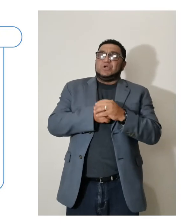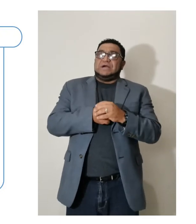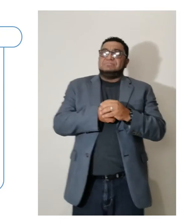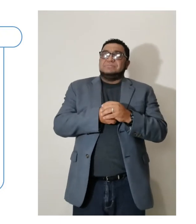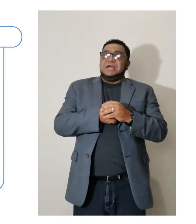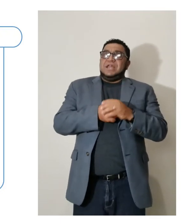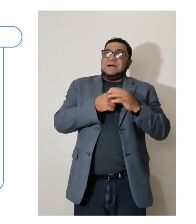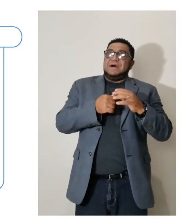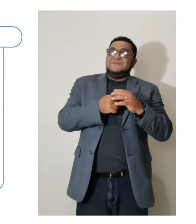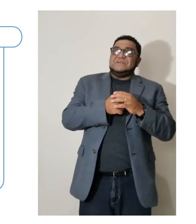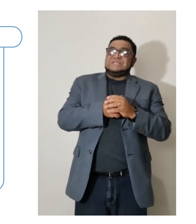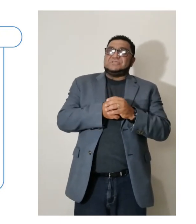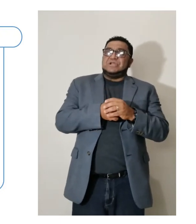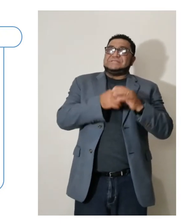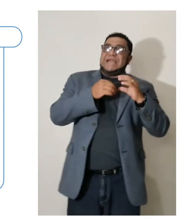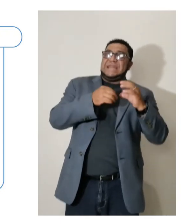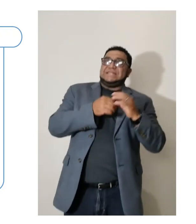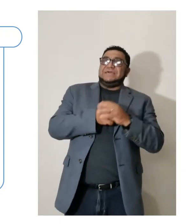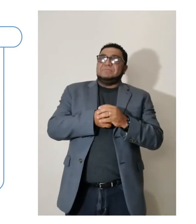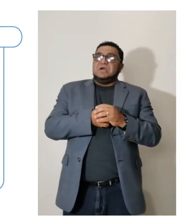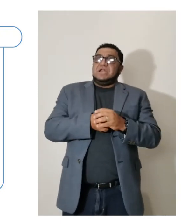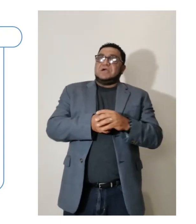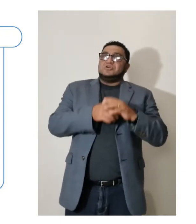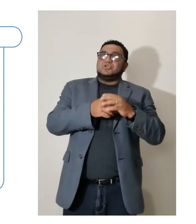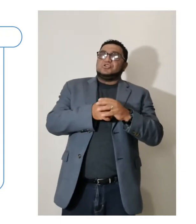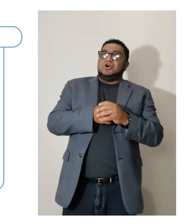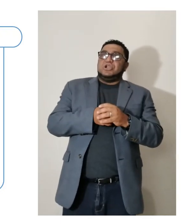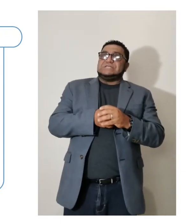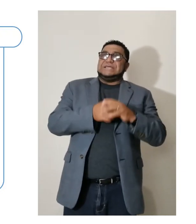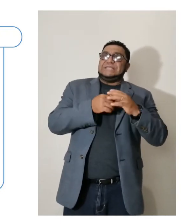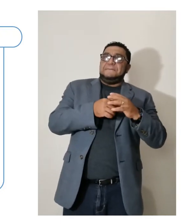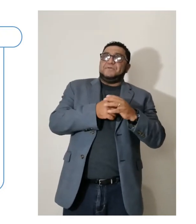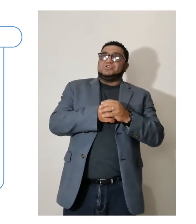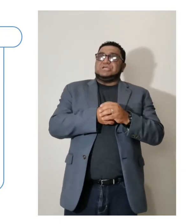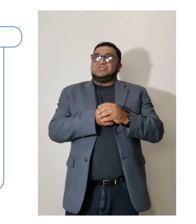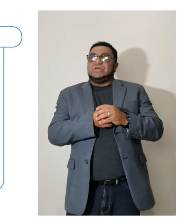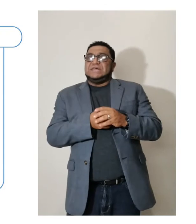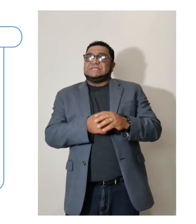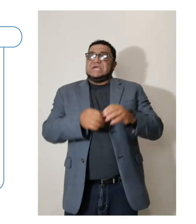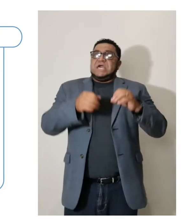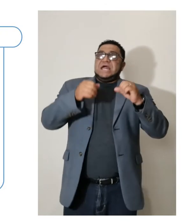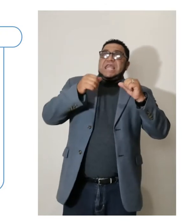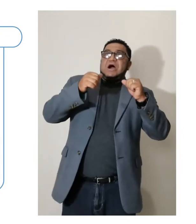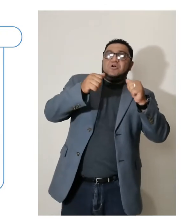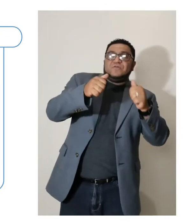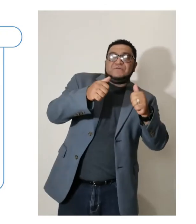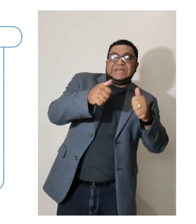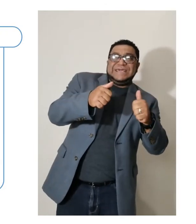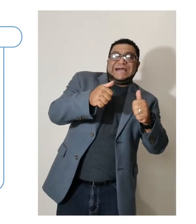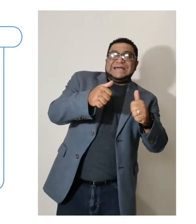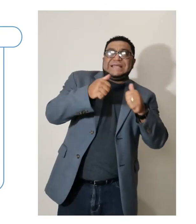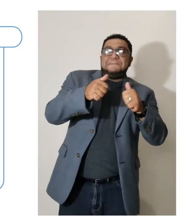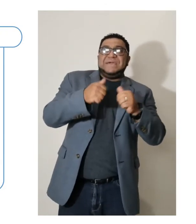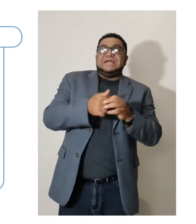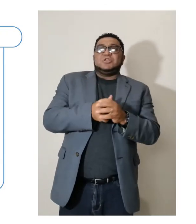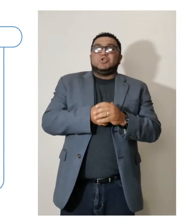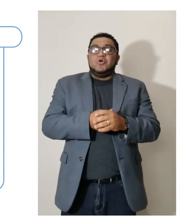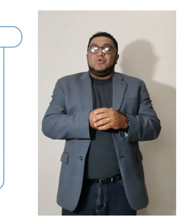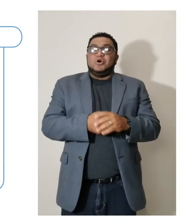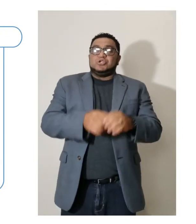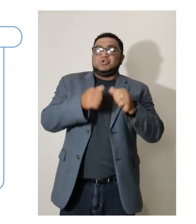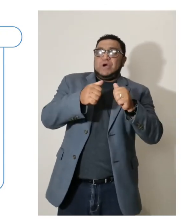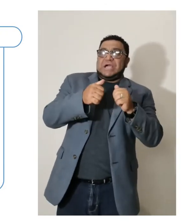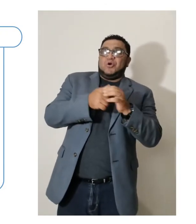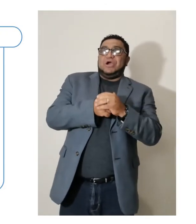agricultura las manifestaciones de arte las construcciones de templos y ciudades la orfebrería también